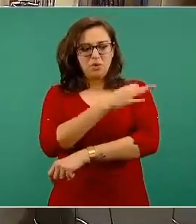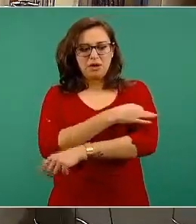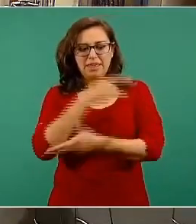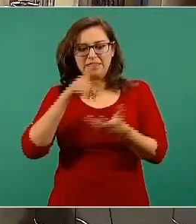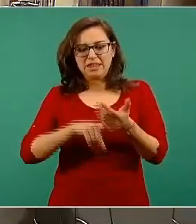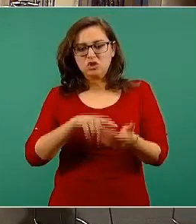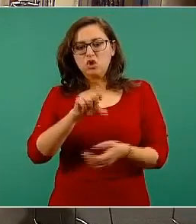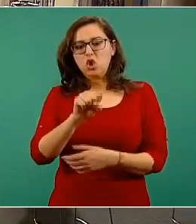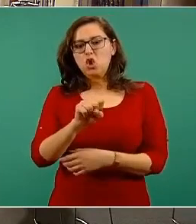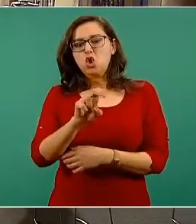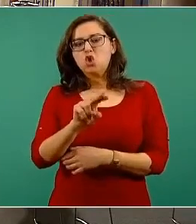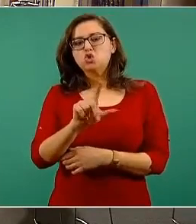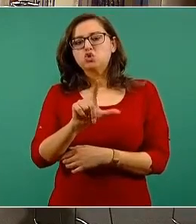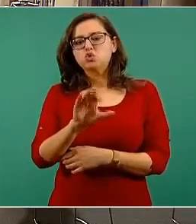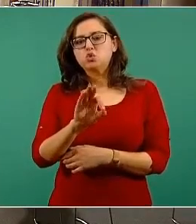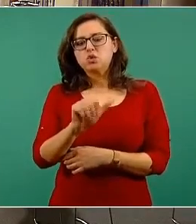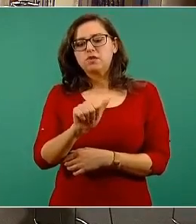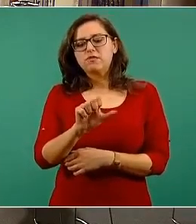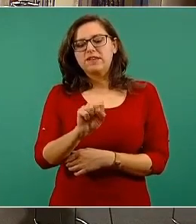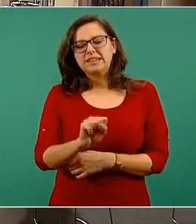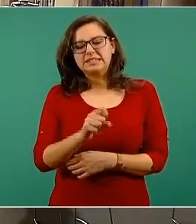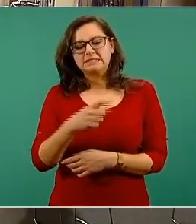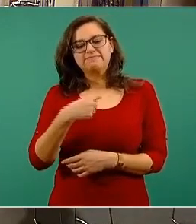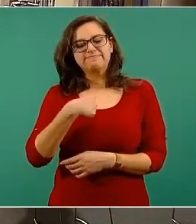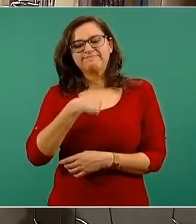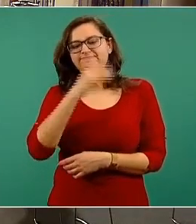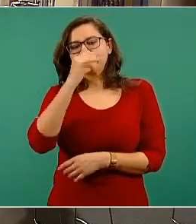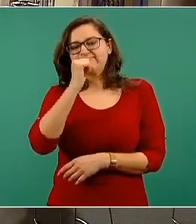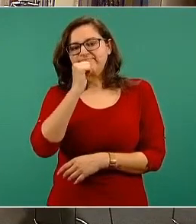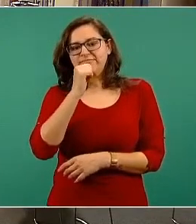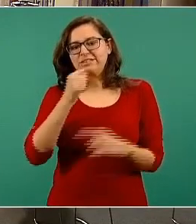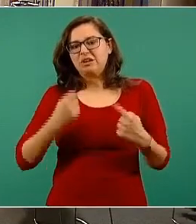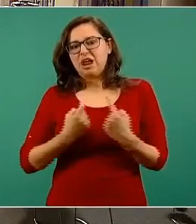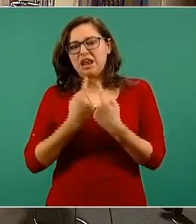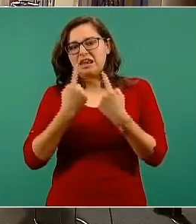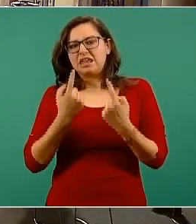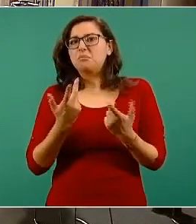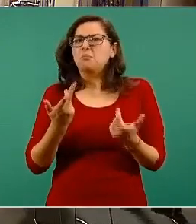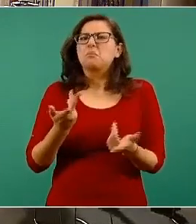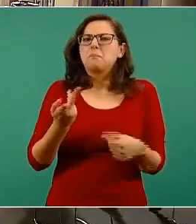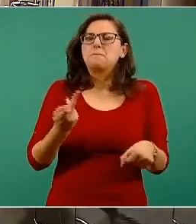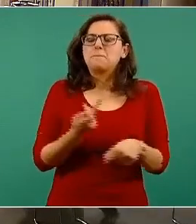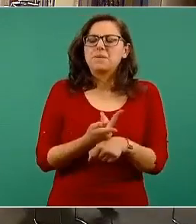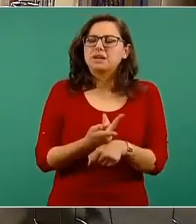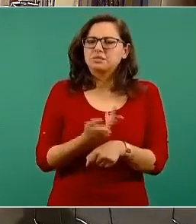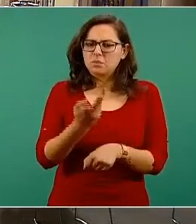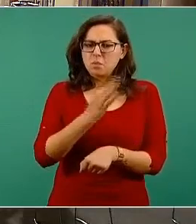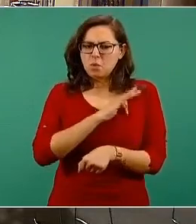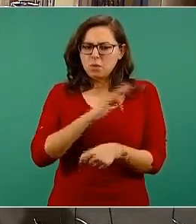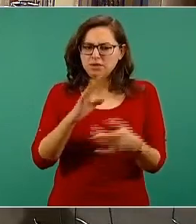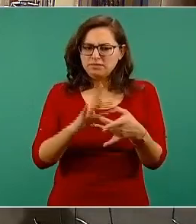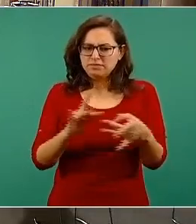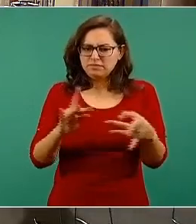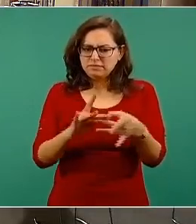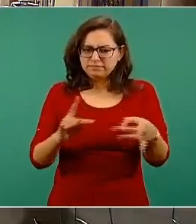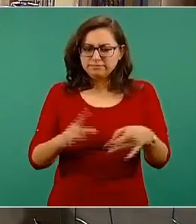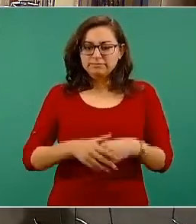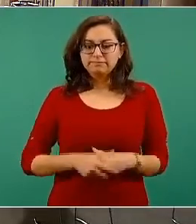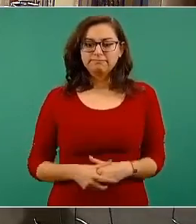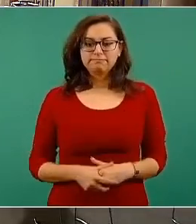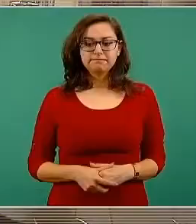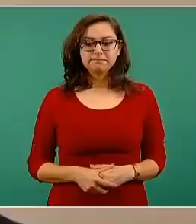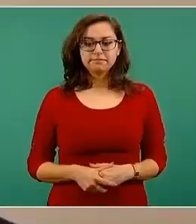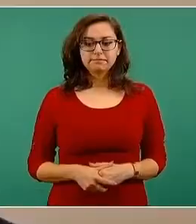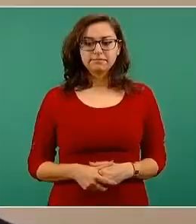sulfas. ¿Qué nos pudieran comentar nuevamente al respecto? Muchas gracias. Gracias. Como se han comentado